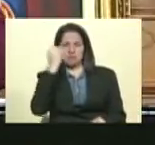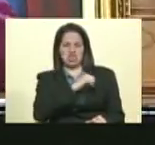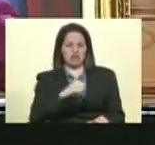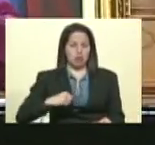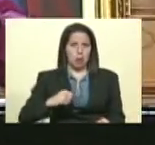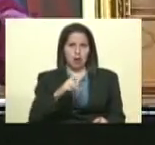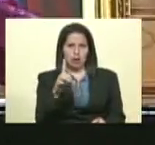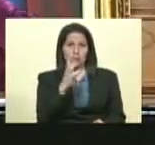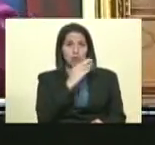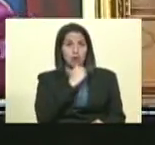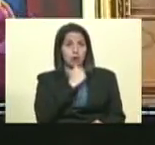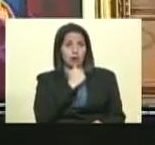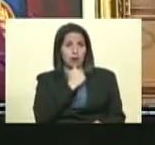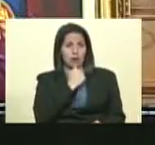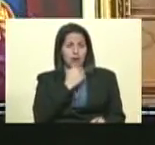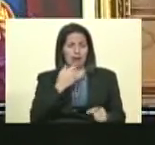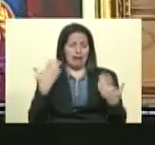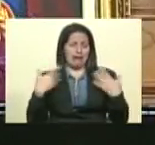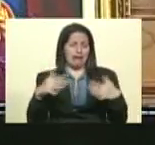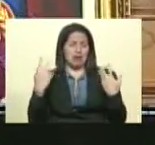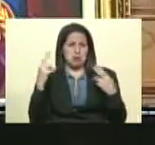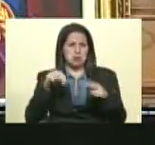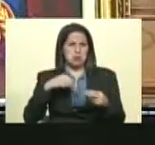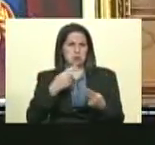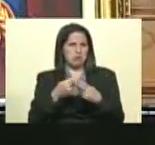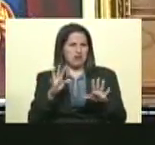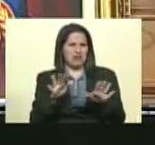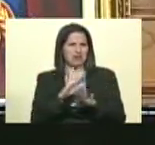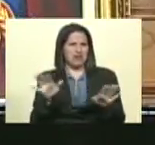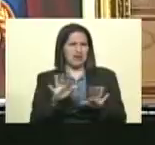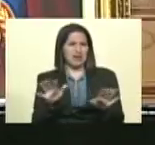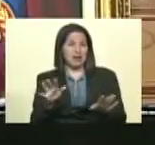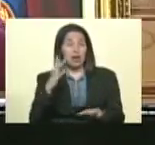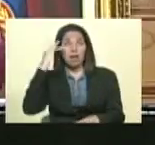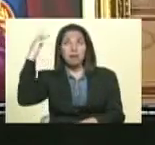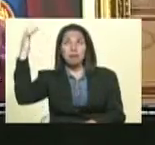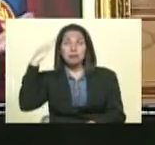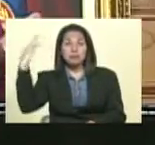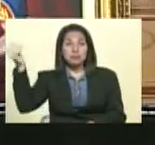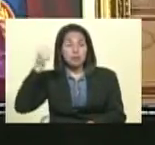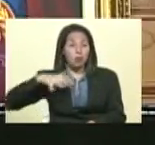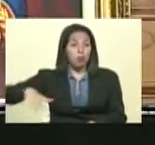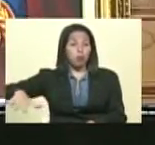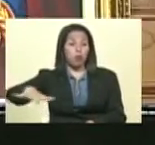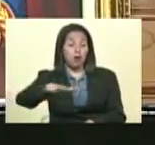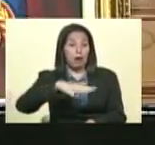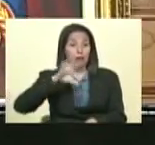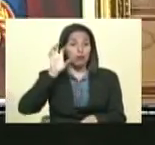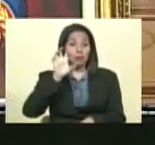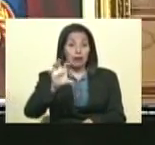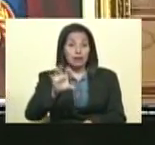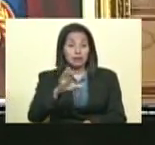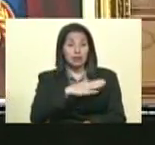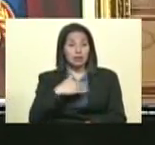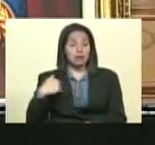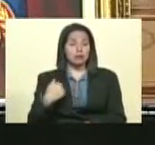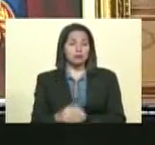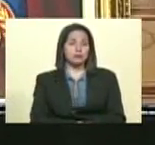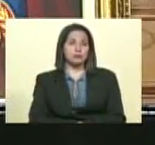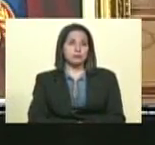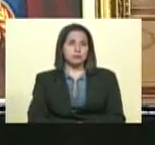Nunca fueron y ahora menos. Las aspiraciones son un sueño de patria, que es lo que tenemos.